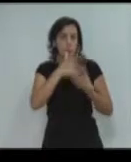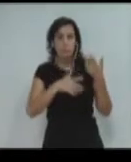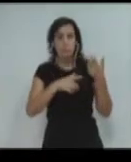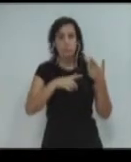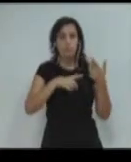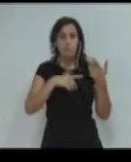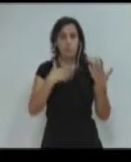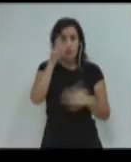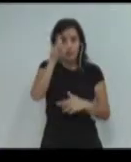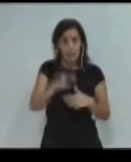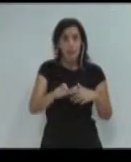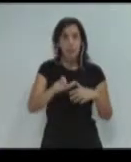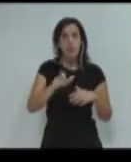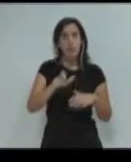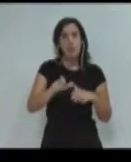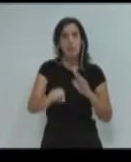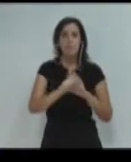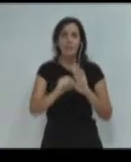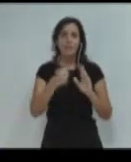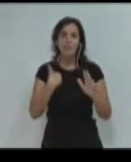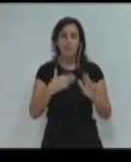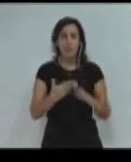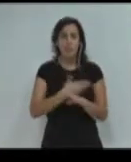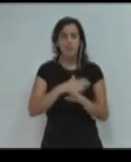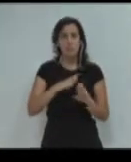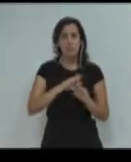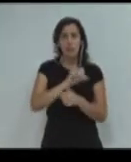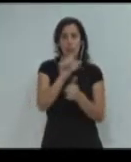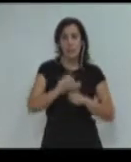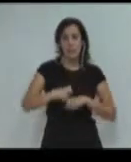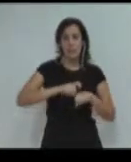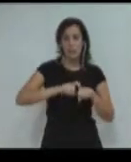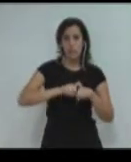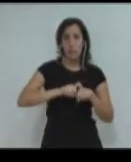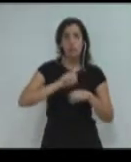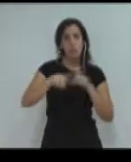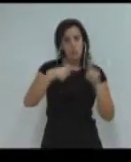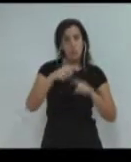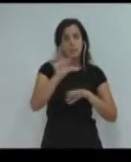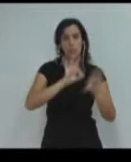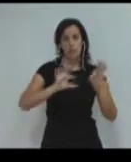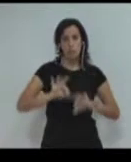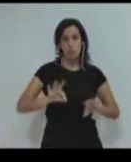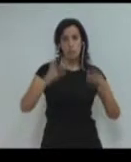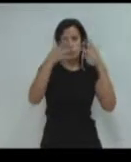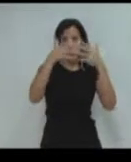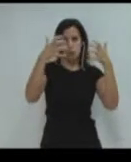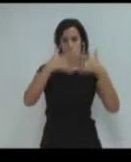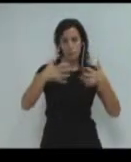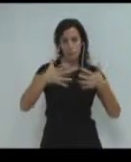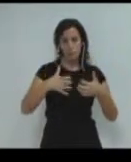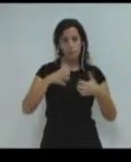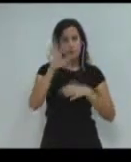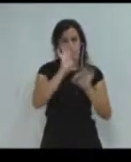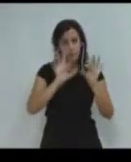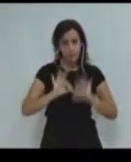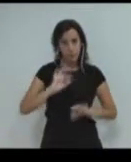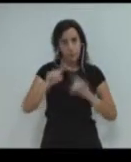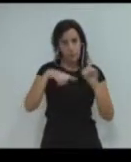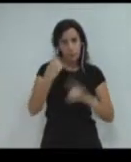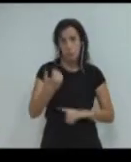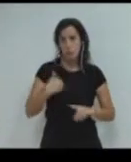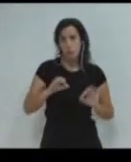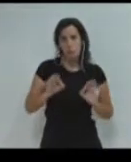entonces él va determinando unos estilos que crea previamente y a partir de ahí selecciona cada parte del texto y de ese modo queda